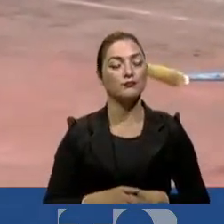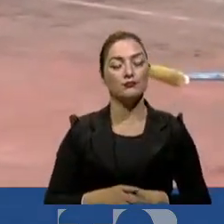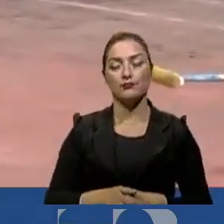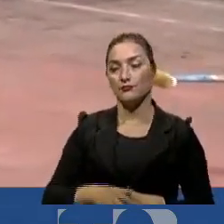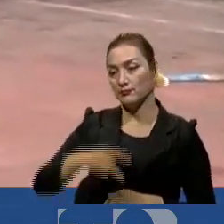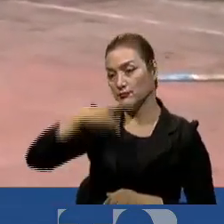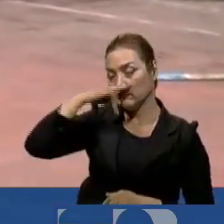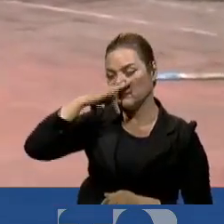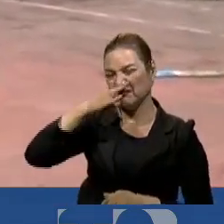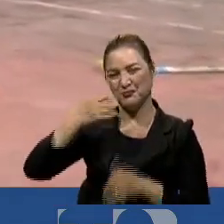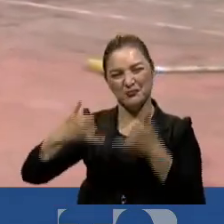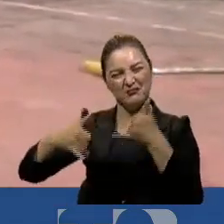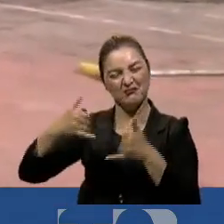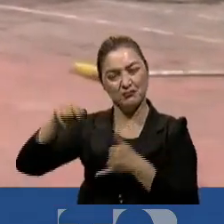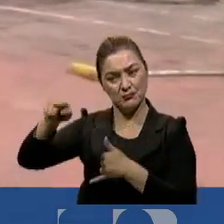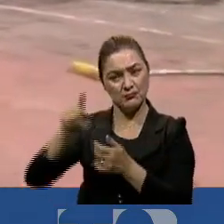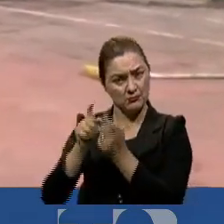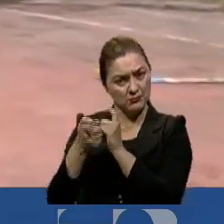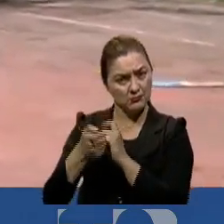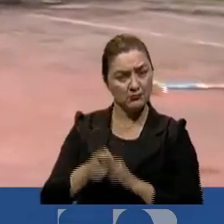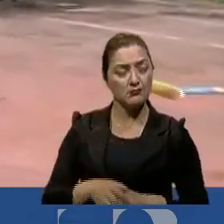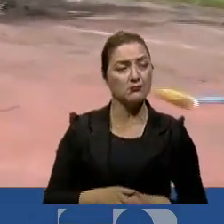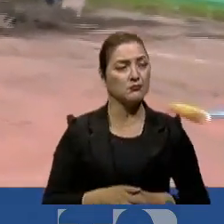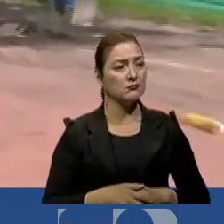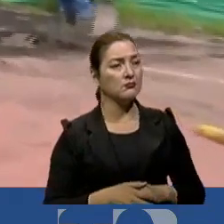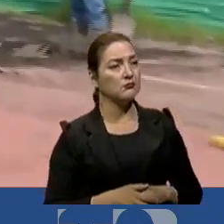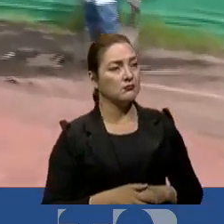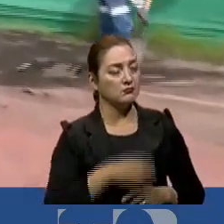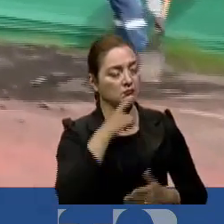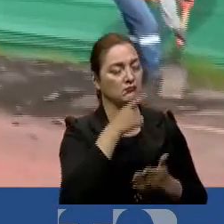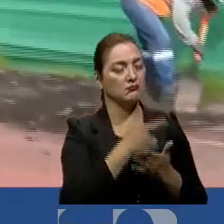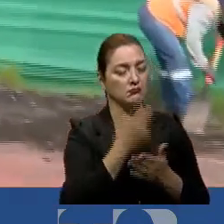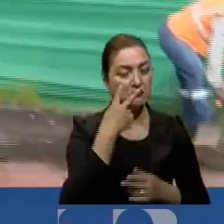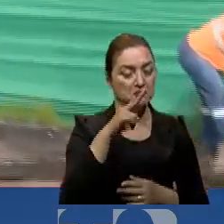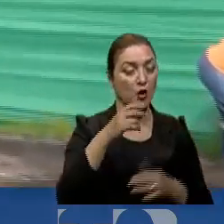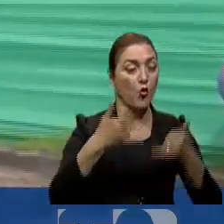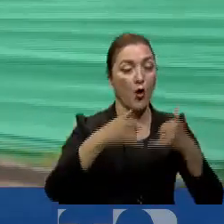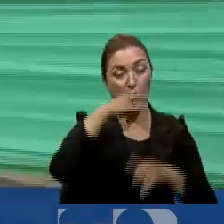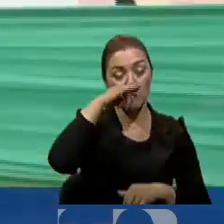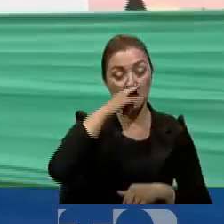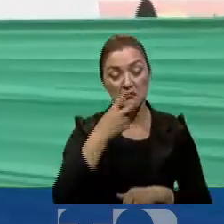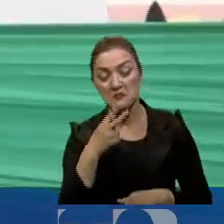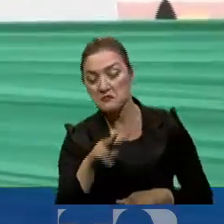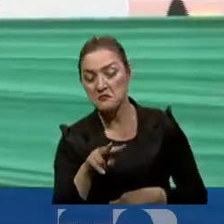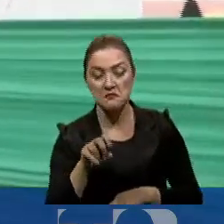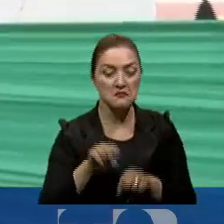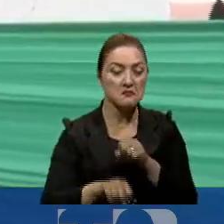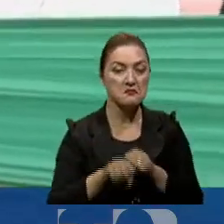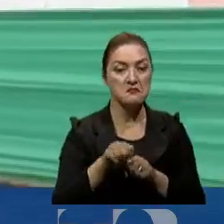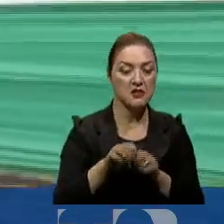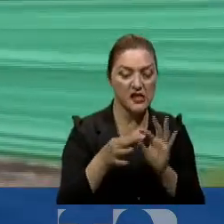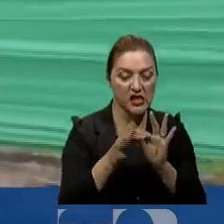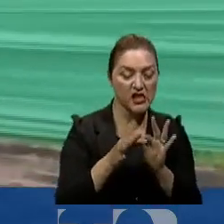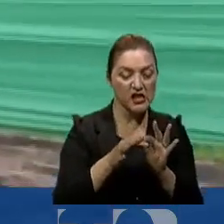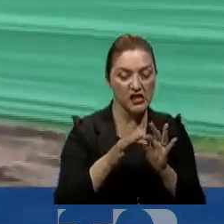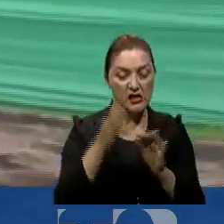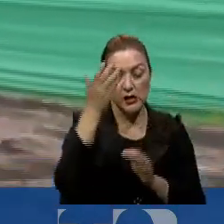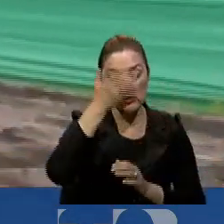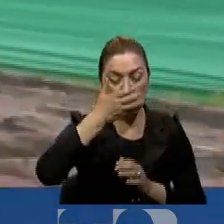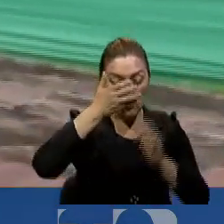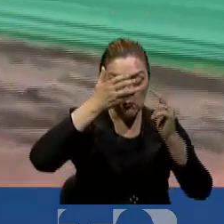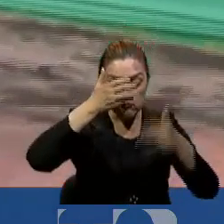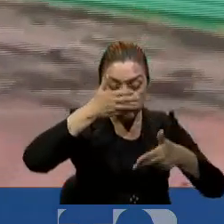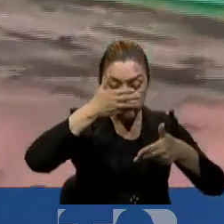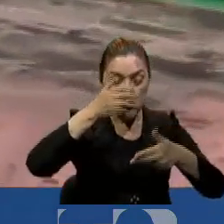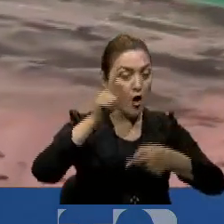¿van a hacer algún cambio, alguna intervención? Así es, nosotros analizaremos el estado de los juegos infantiles en caso de que no puedan ser reparados.